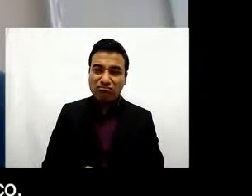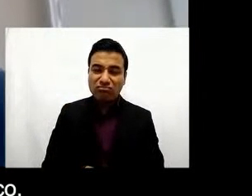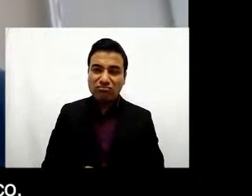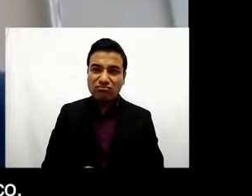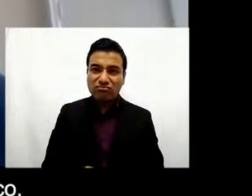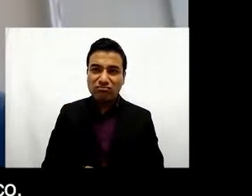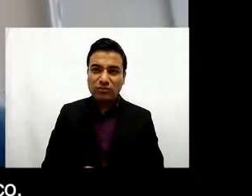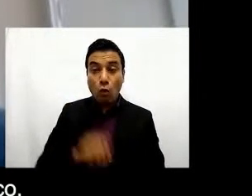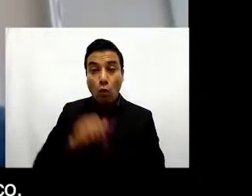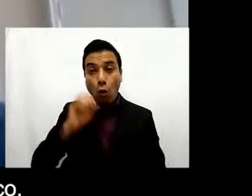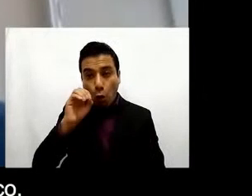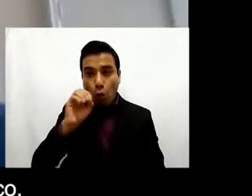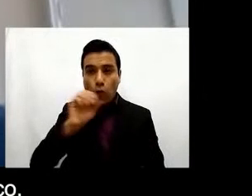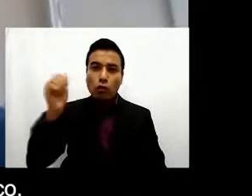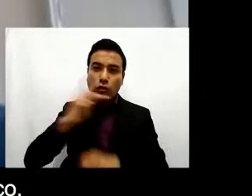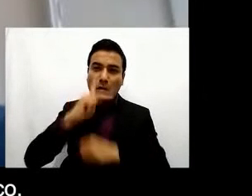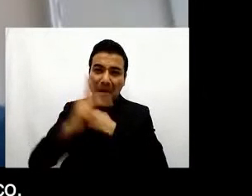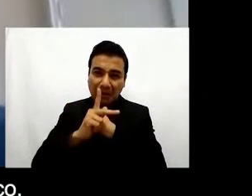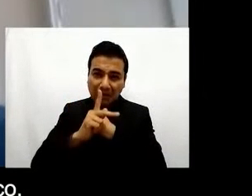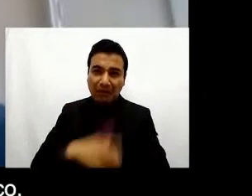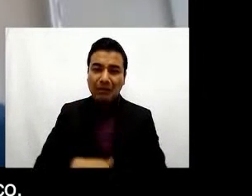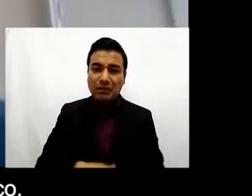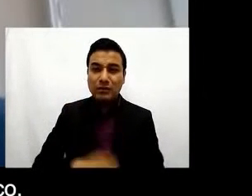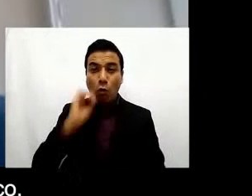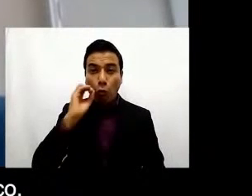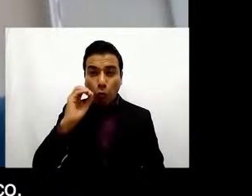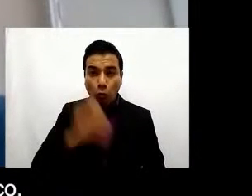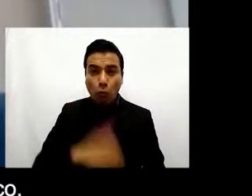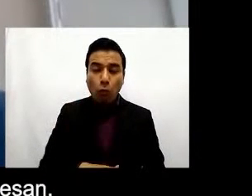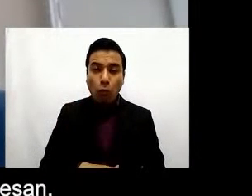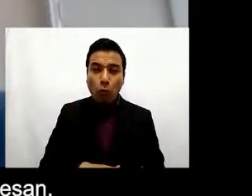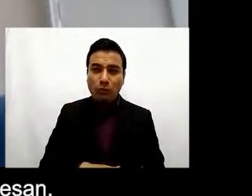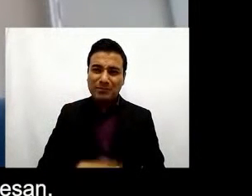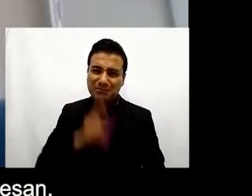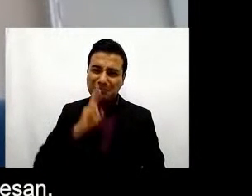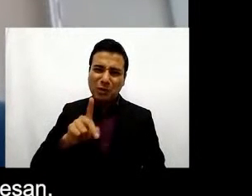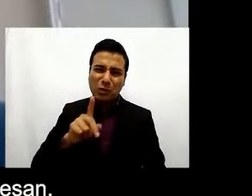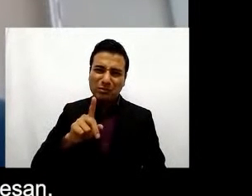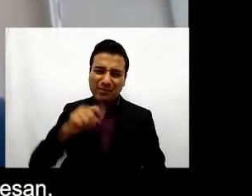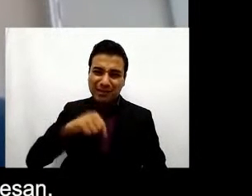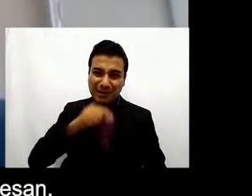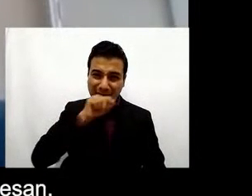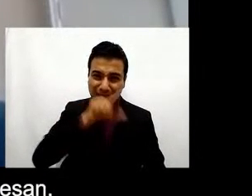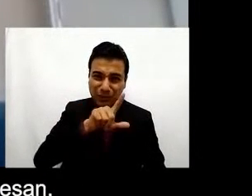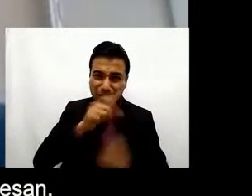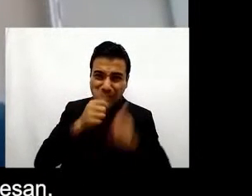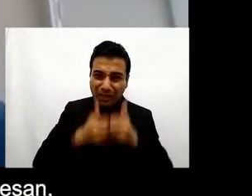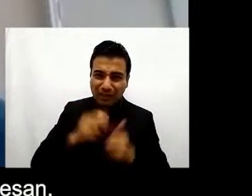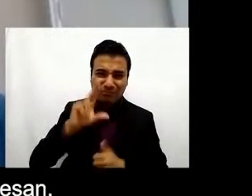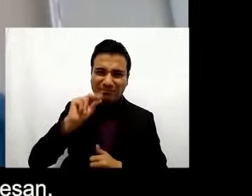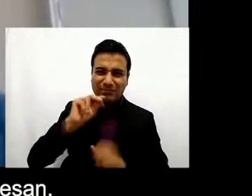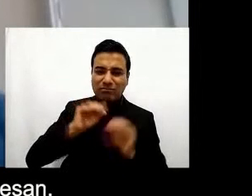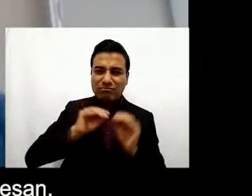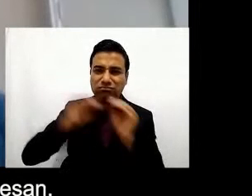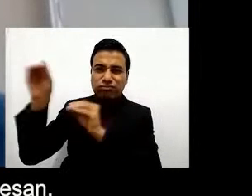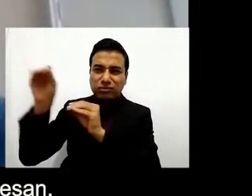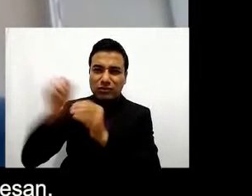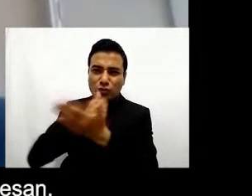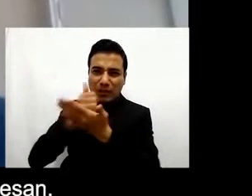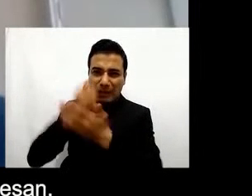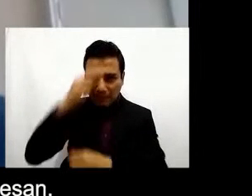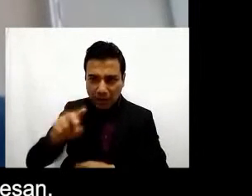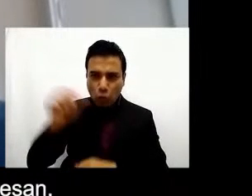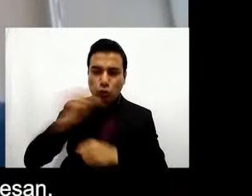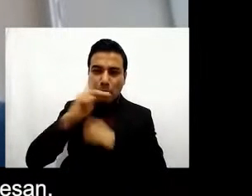a países al extranjero. A veces se van pues a formarse, a aprender más, pero pues muchas veces no